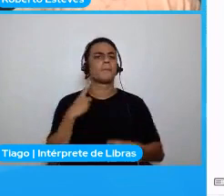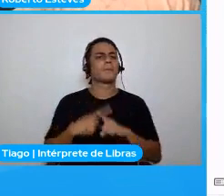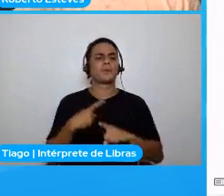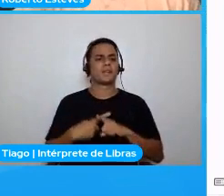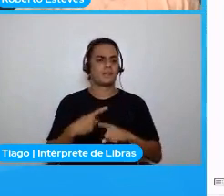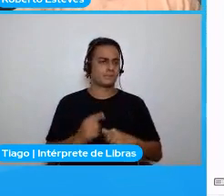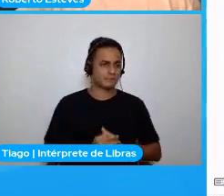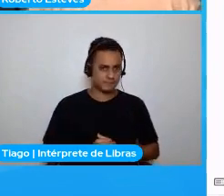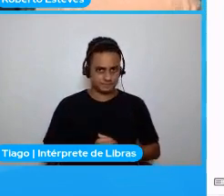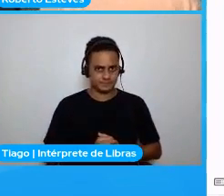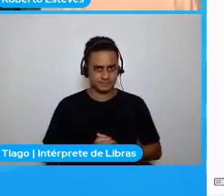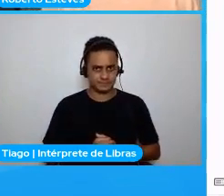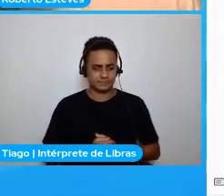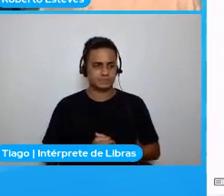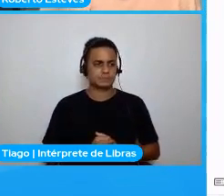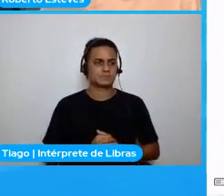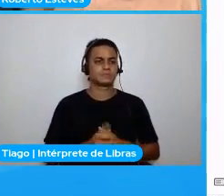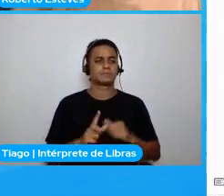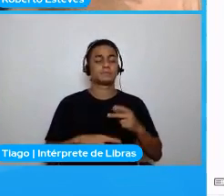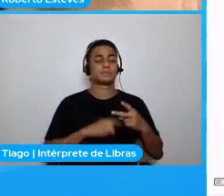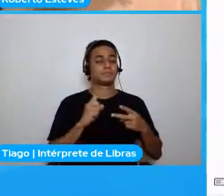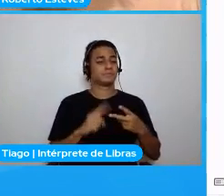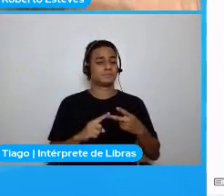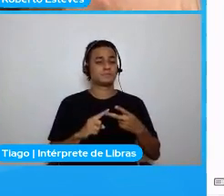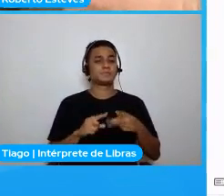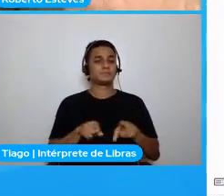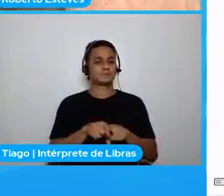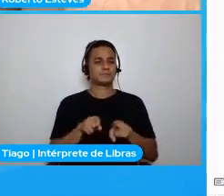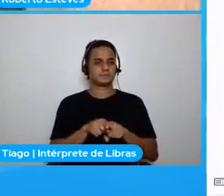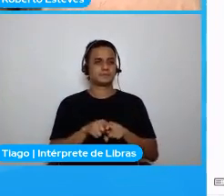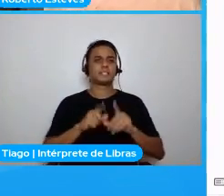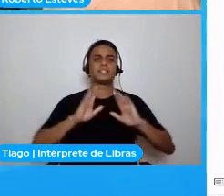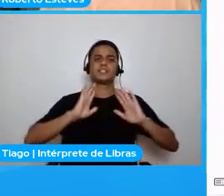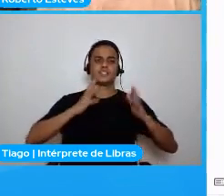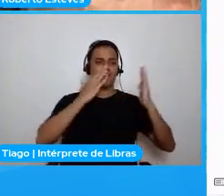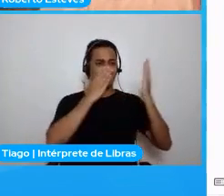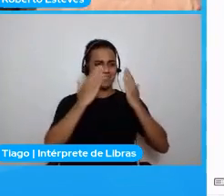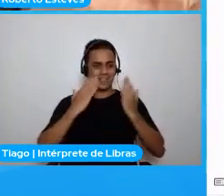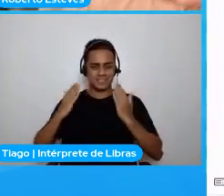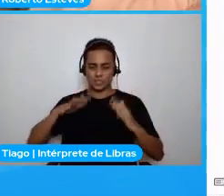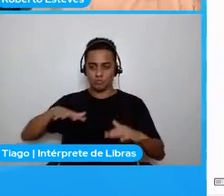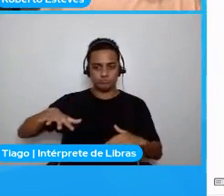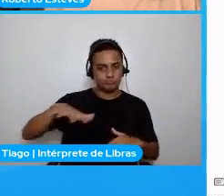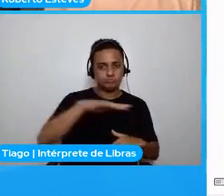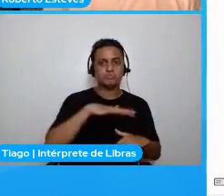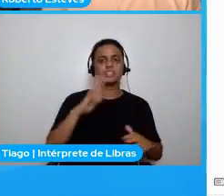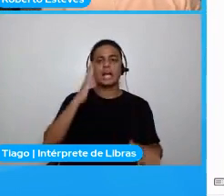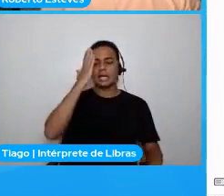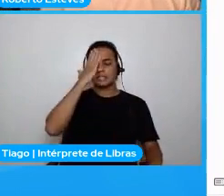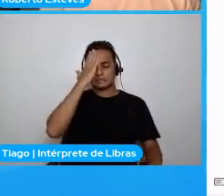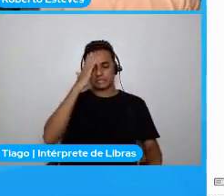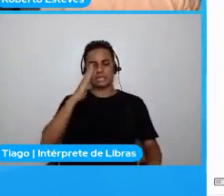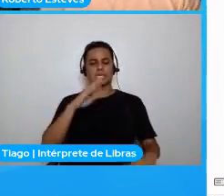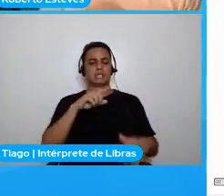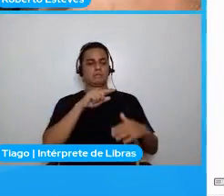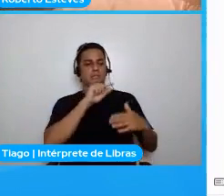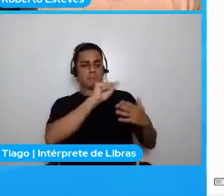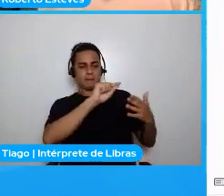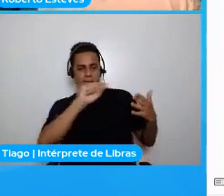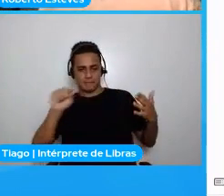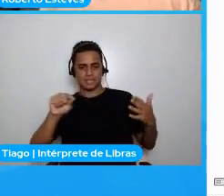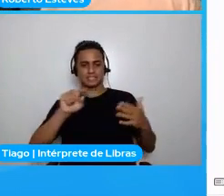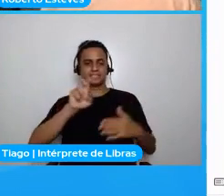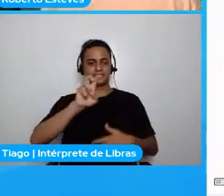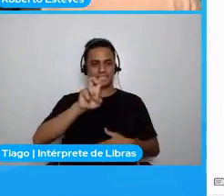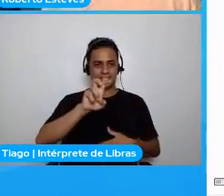Luego, también nos podemos, una vez que ya pasamos el análisis provincial, ¿no? Ya vimos cuál era el top 5 de provincias, empezamos